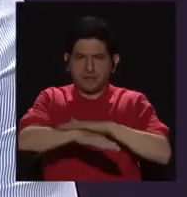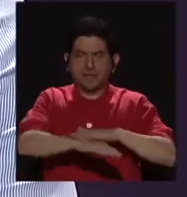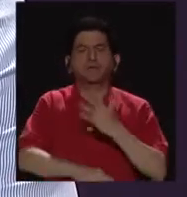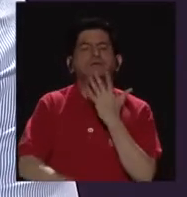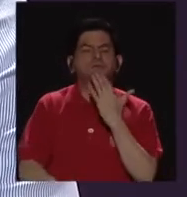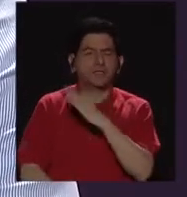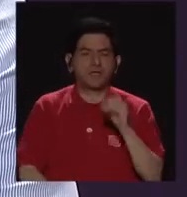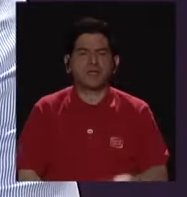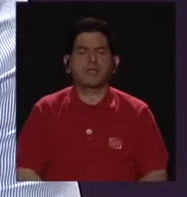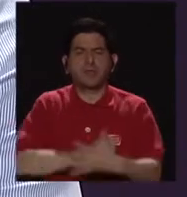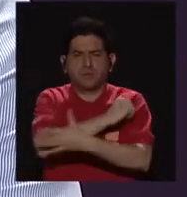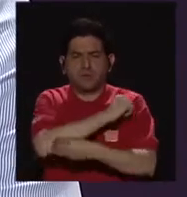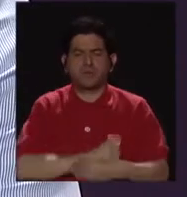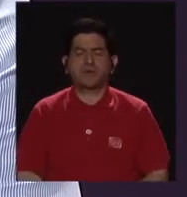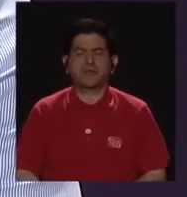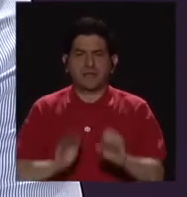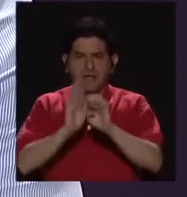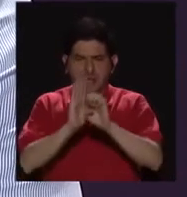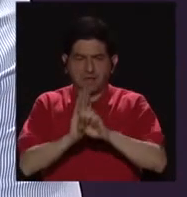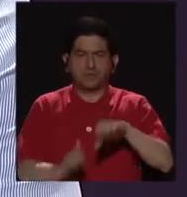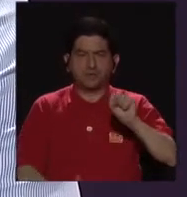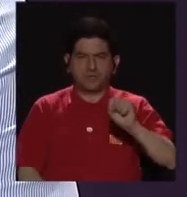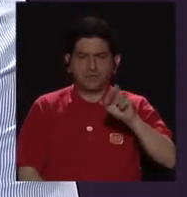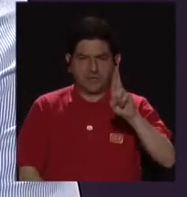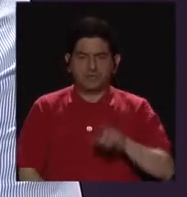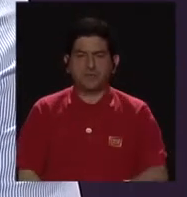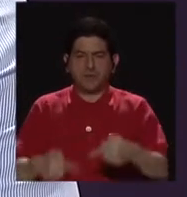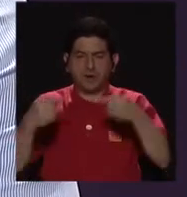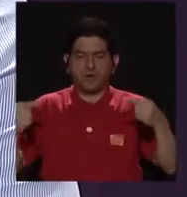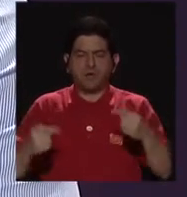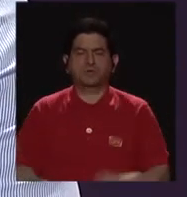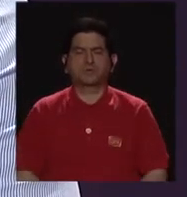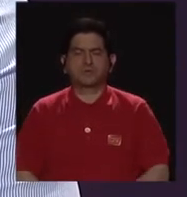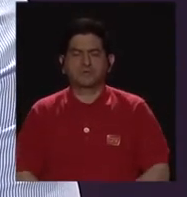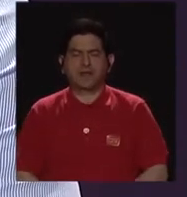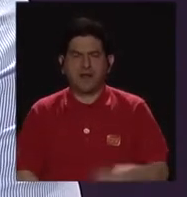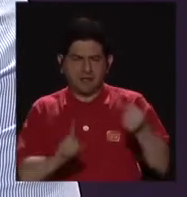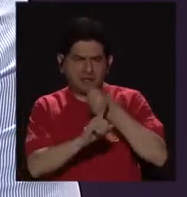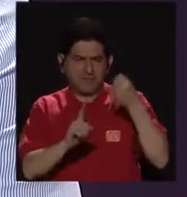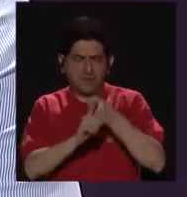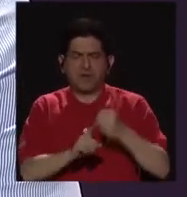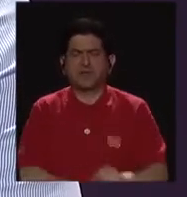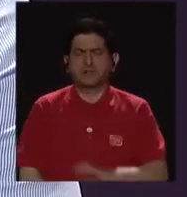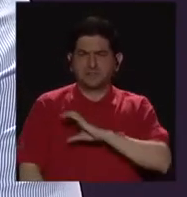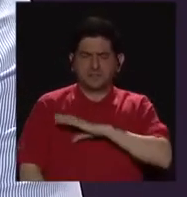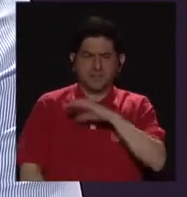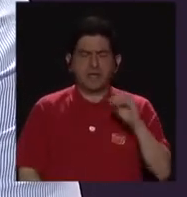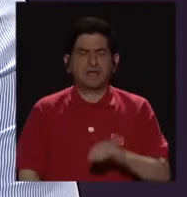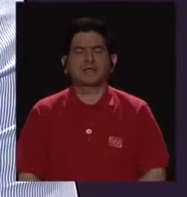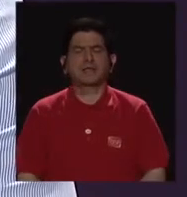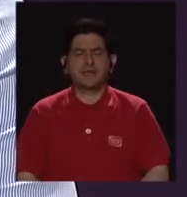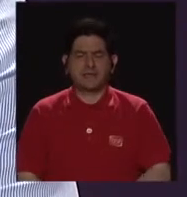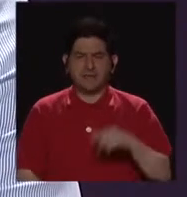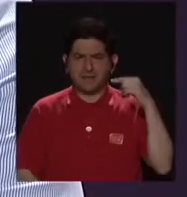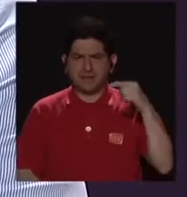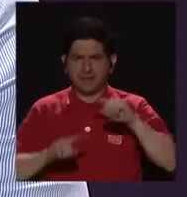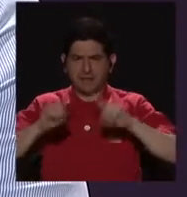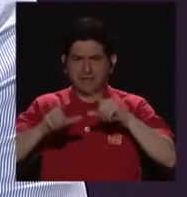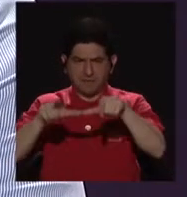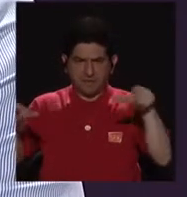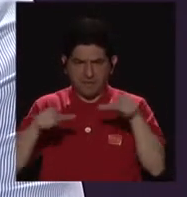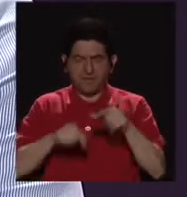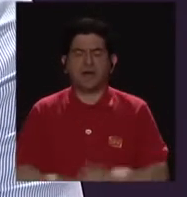un claro ejemplo es silvia ribera contra la violencia policial y estatal que sufren las poblaciones el gmt en costa rica